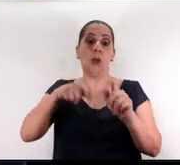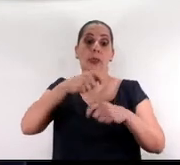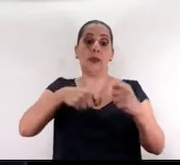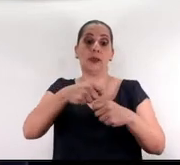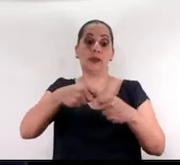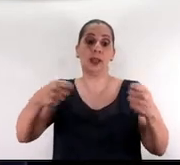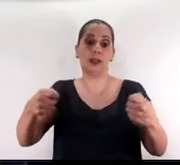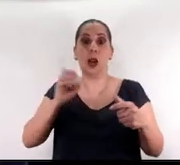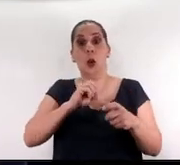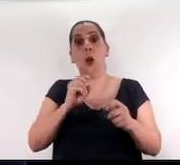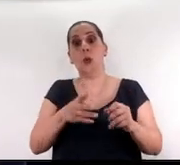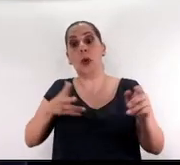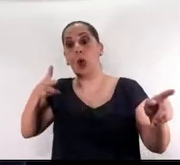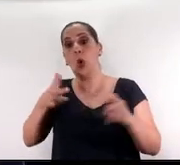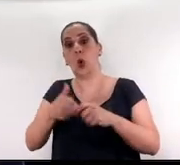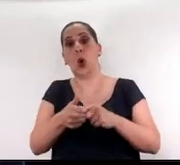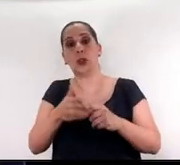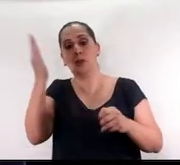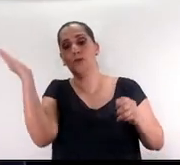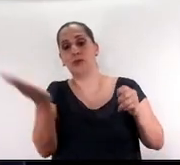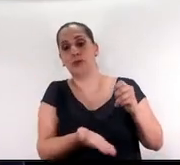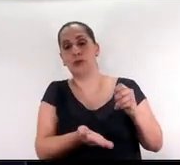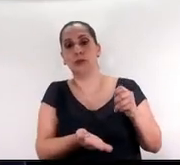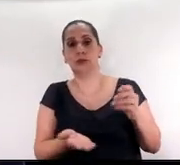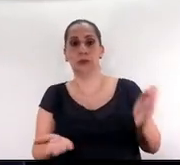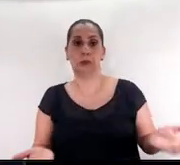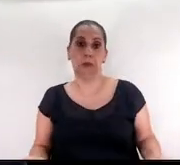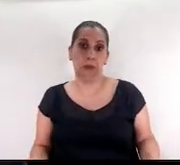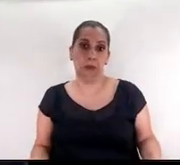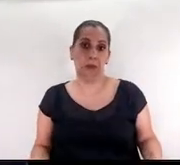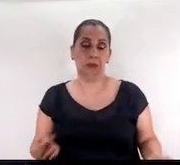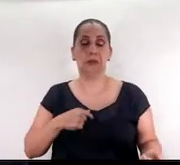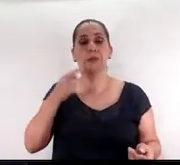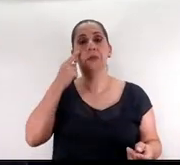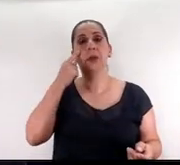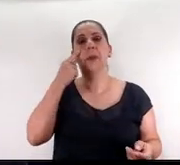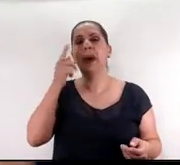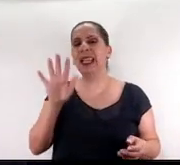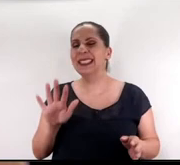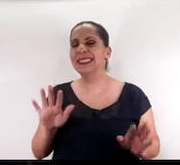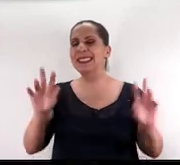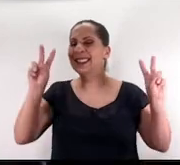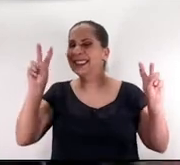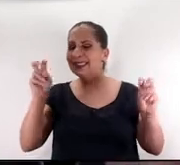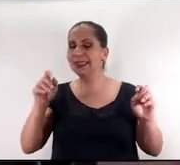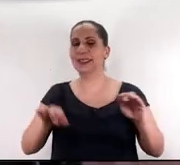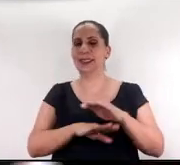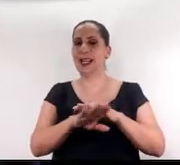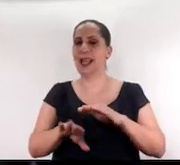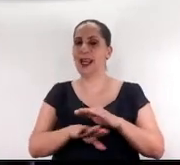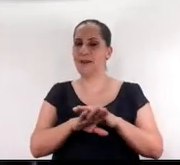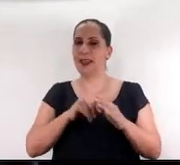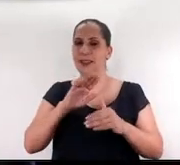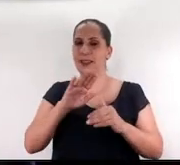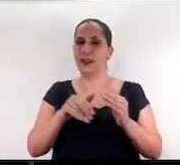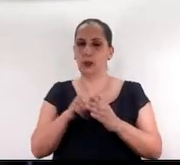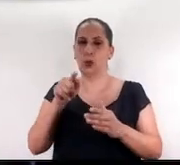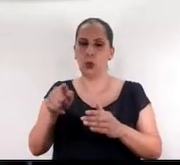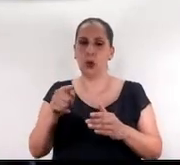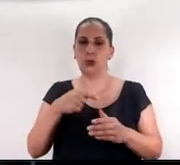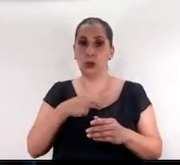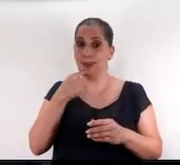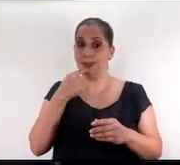también cortándolo de raíz. Me parece que la etapa esencial, y hay algunas pistas que señalamos en nuestro programa de gobierno y que yo